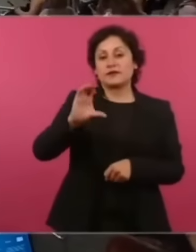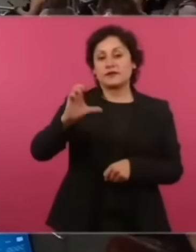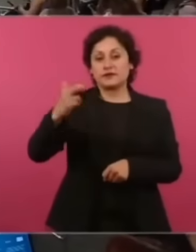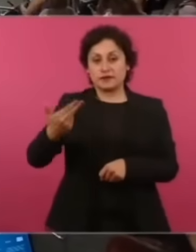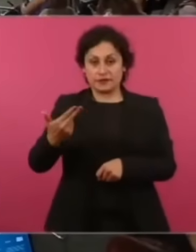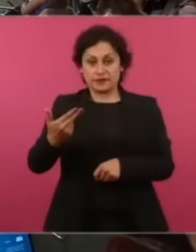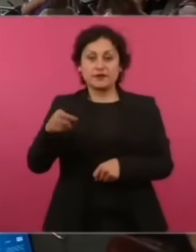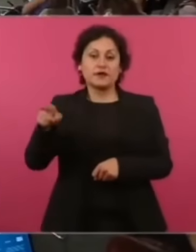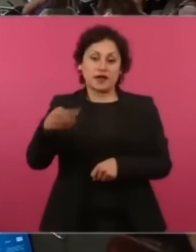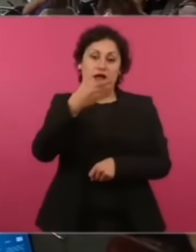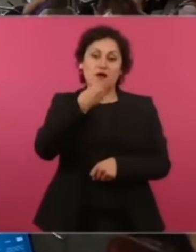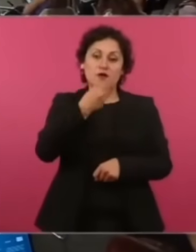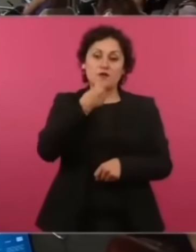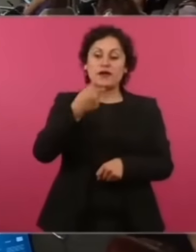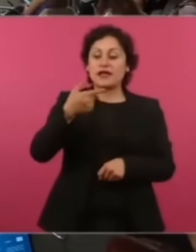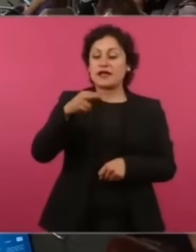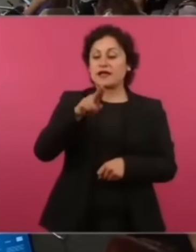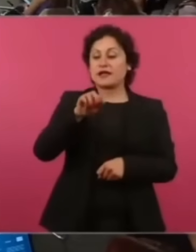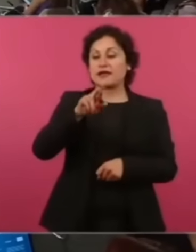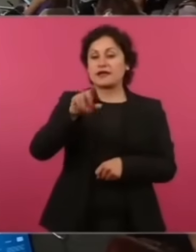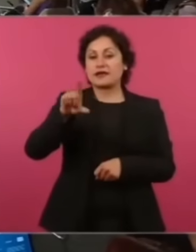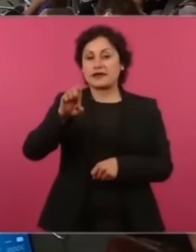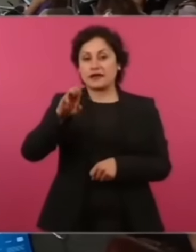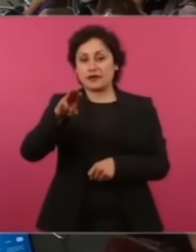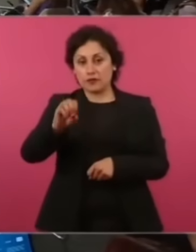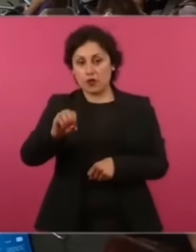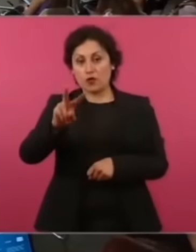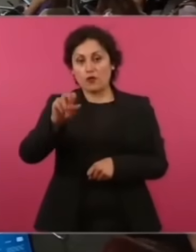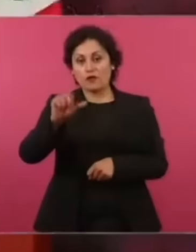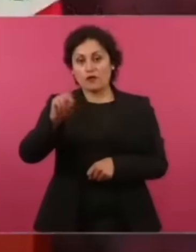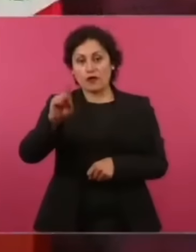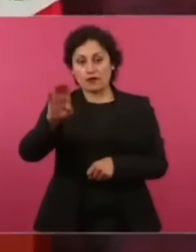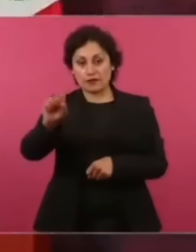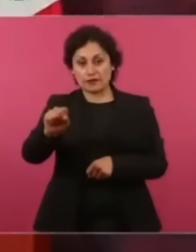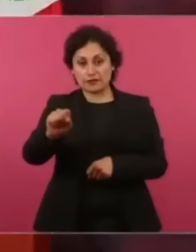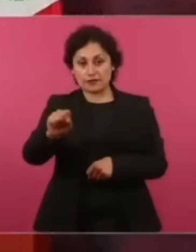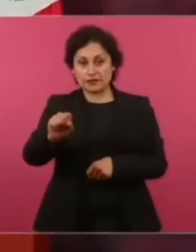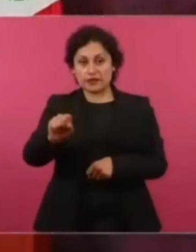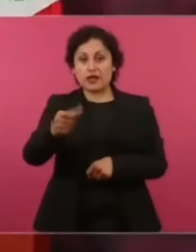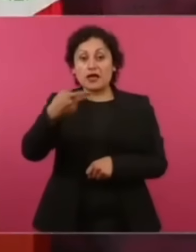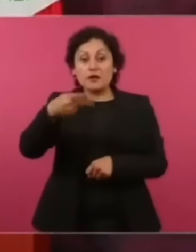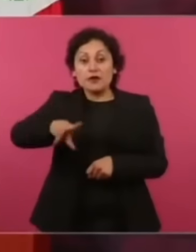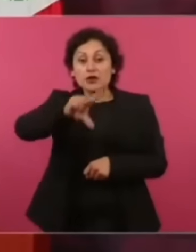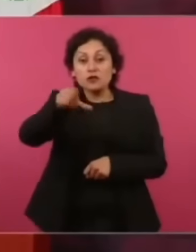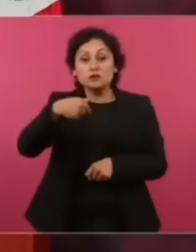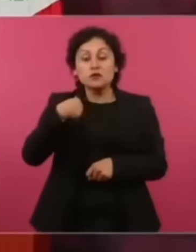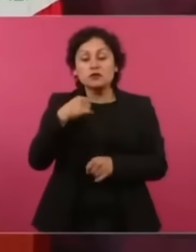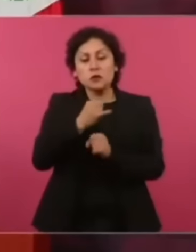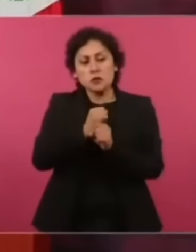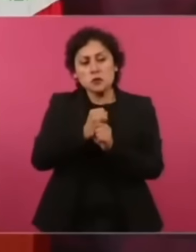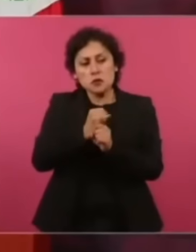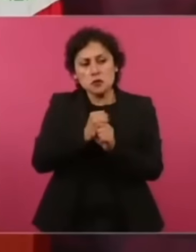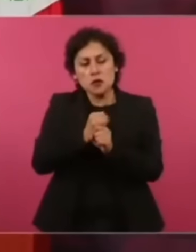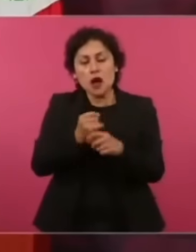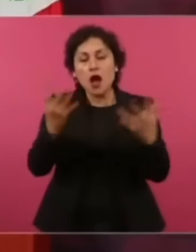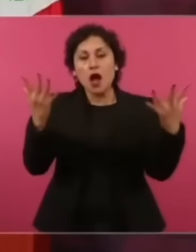Guillermo Valdés, pero ¡oh, sorpresa! Ahora que estoy investigando, resulta que